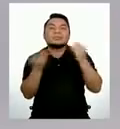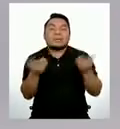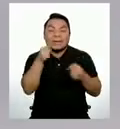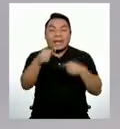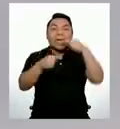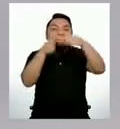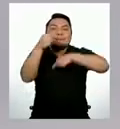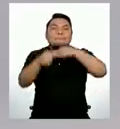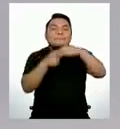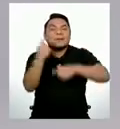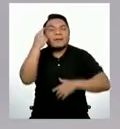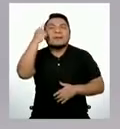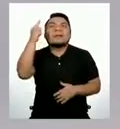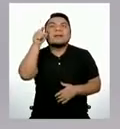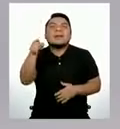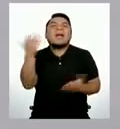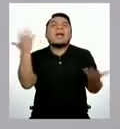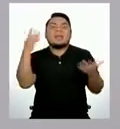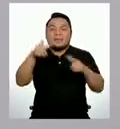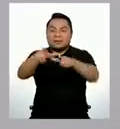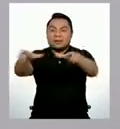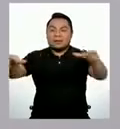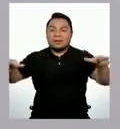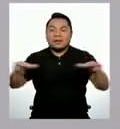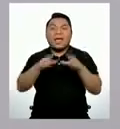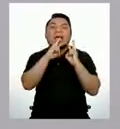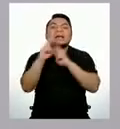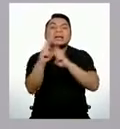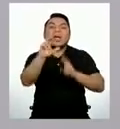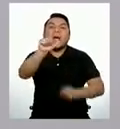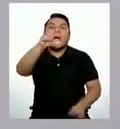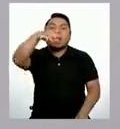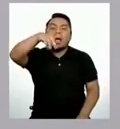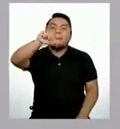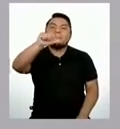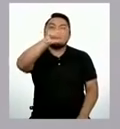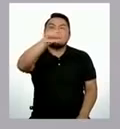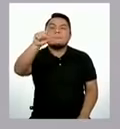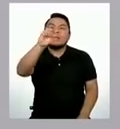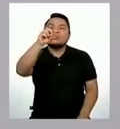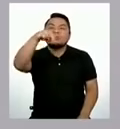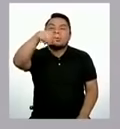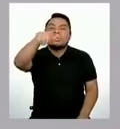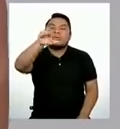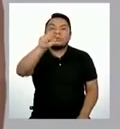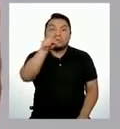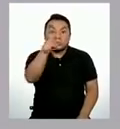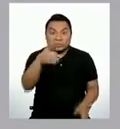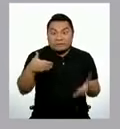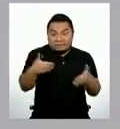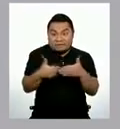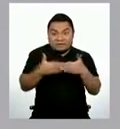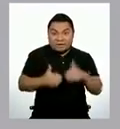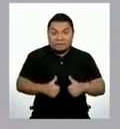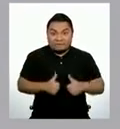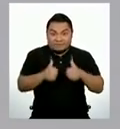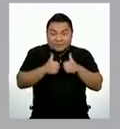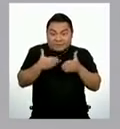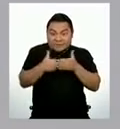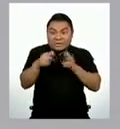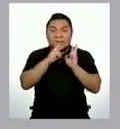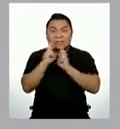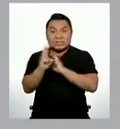explicar la creación del río Amazonas. ¿Han escuchado, han estado o viven cerca del río Amazonas?